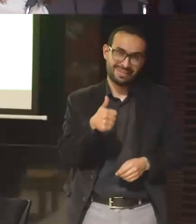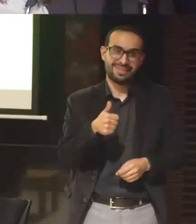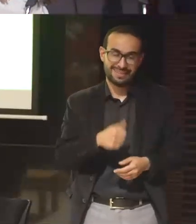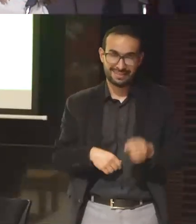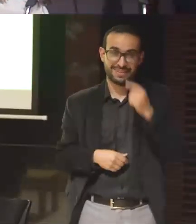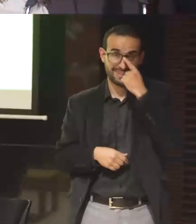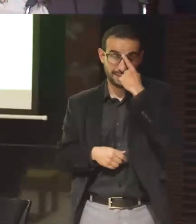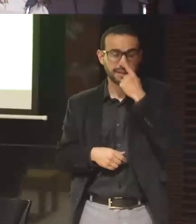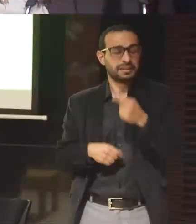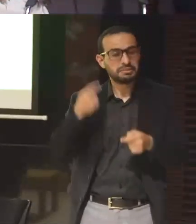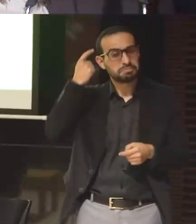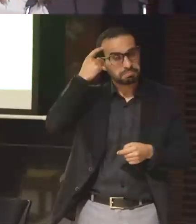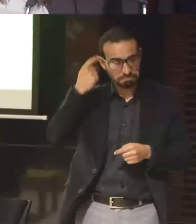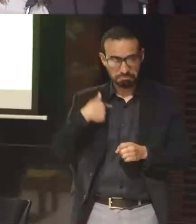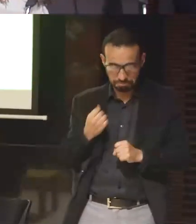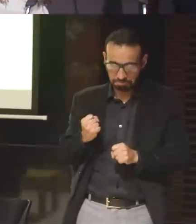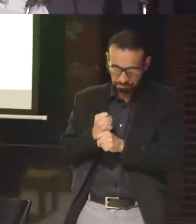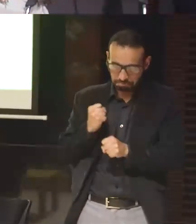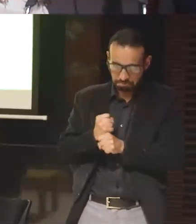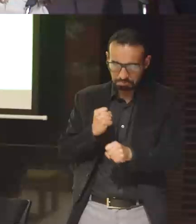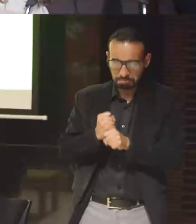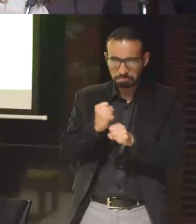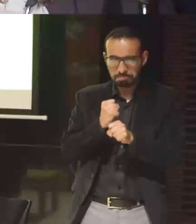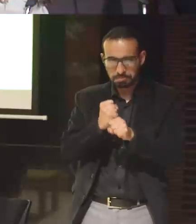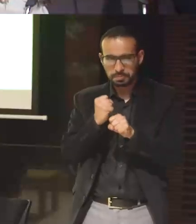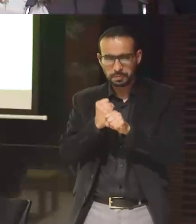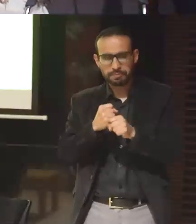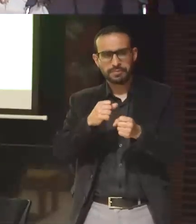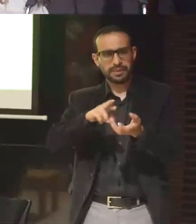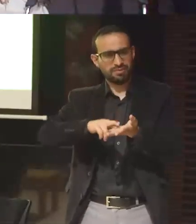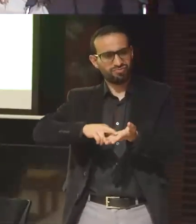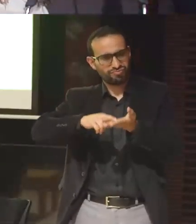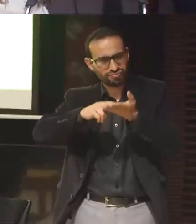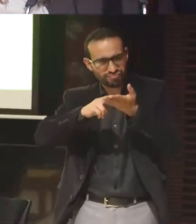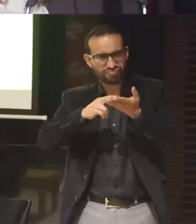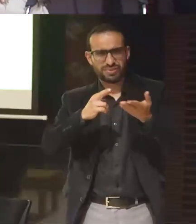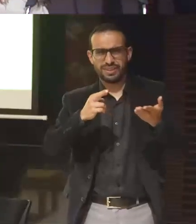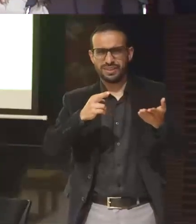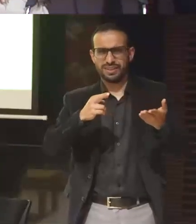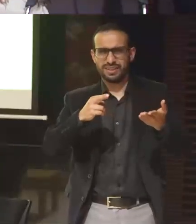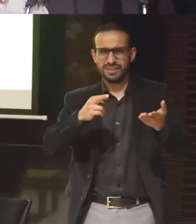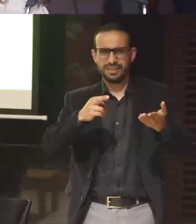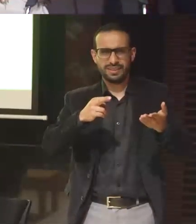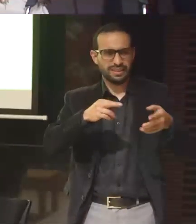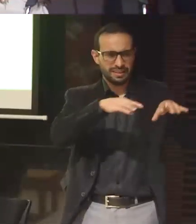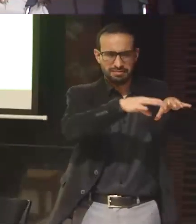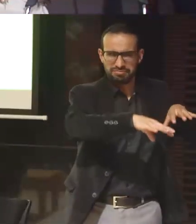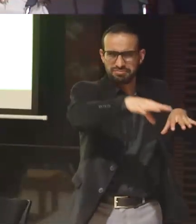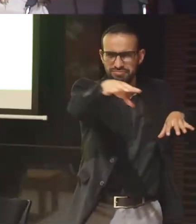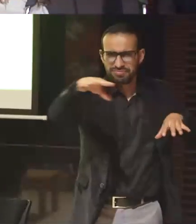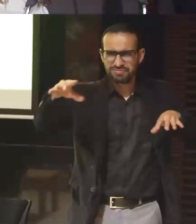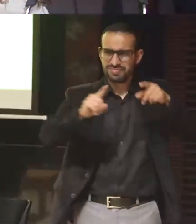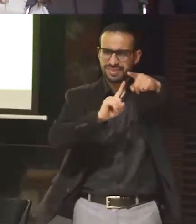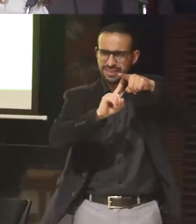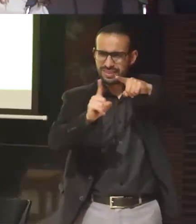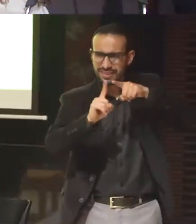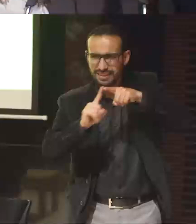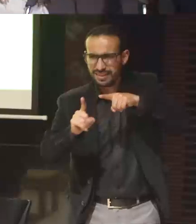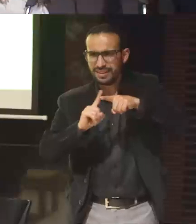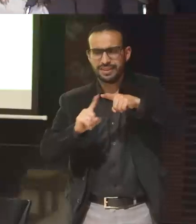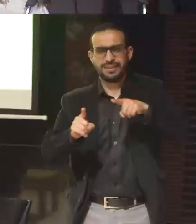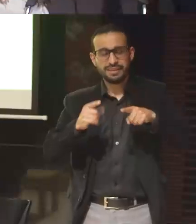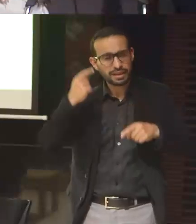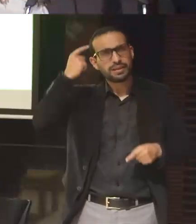con el trabajo que estamos haciendo para recuperar todos los remanentes, nosotros podamos recuperar. O sea,